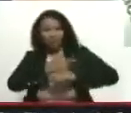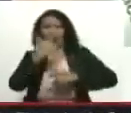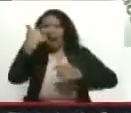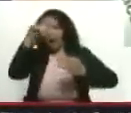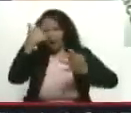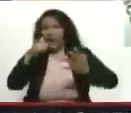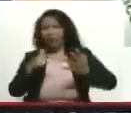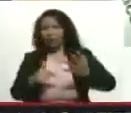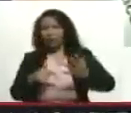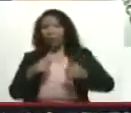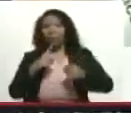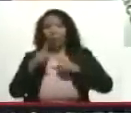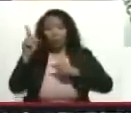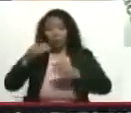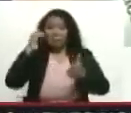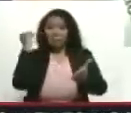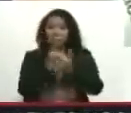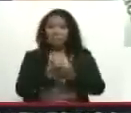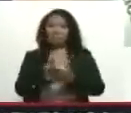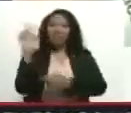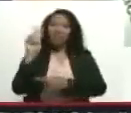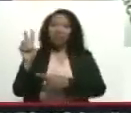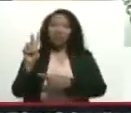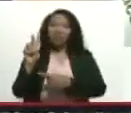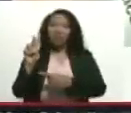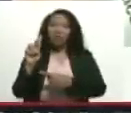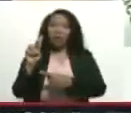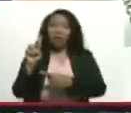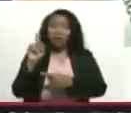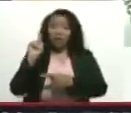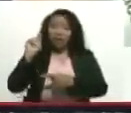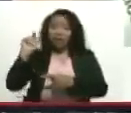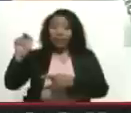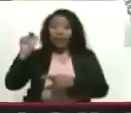era para matar venezolanos. Y aparecieron estos